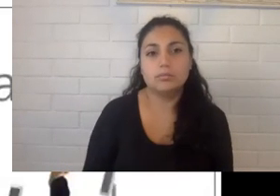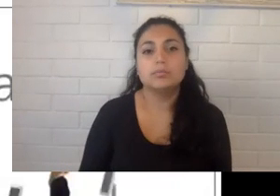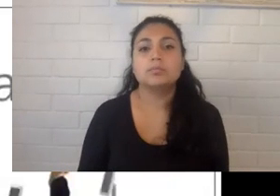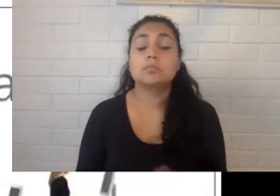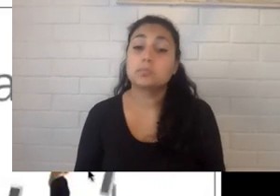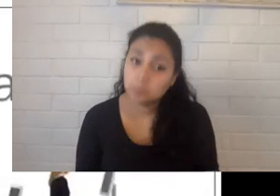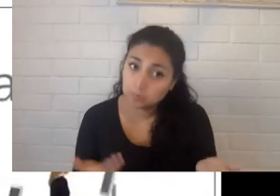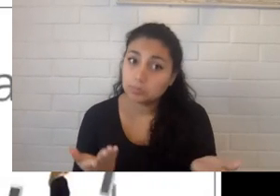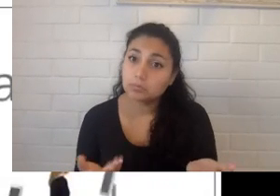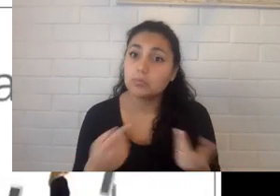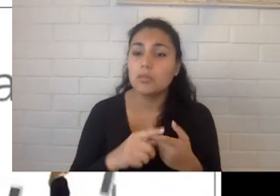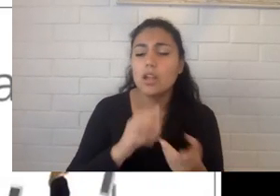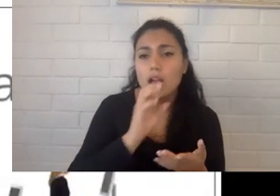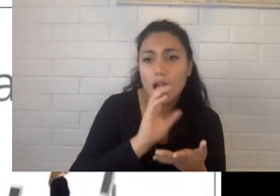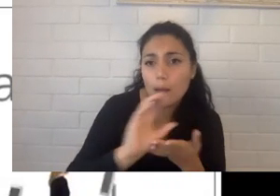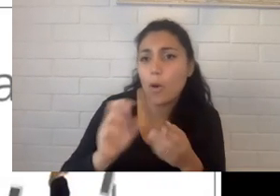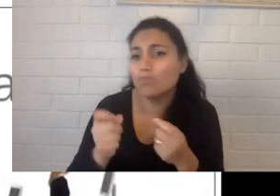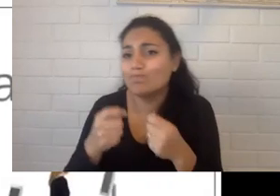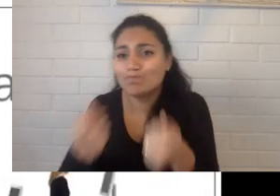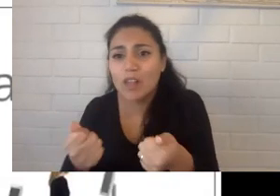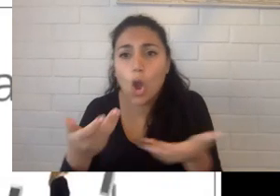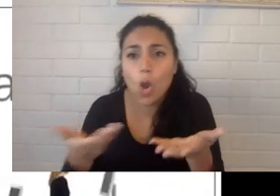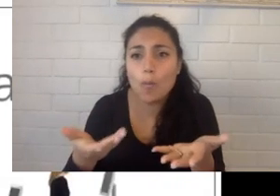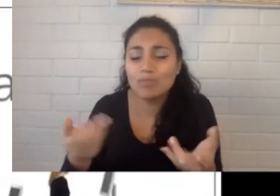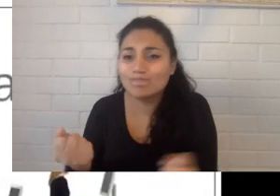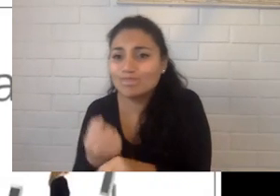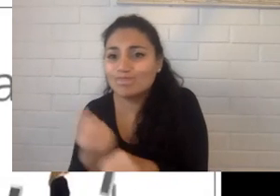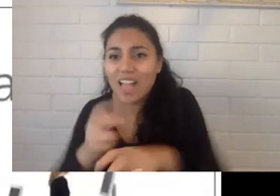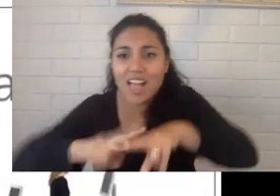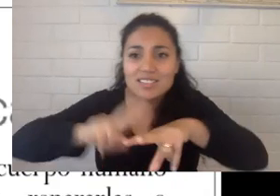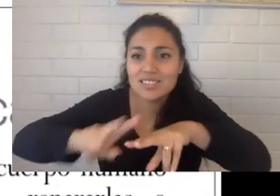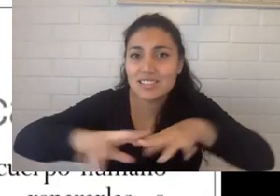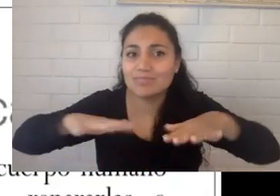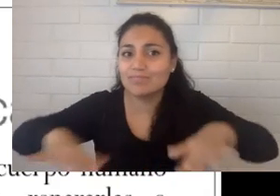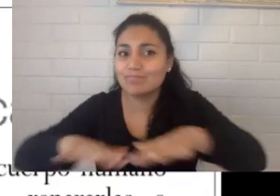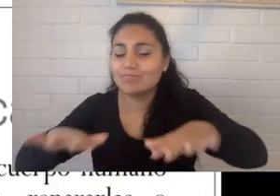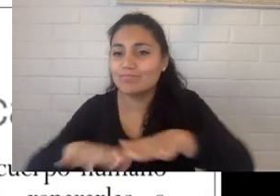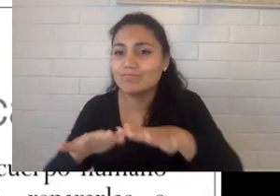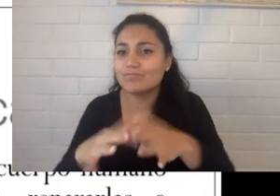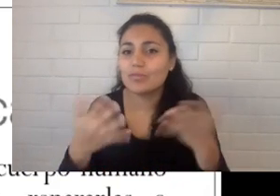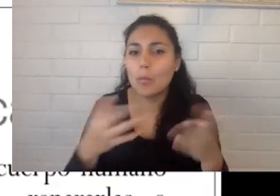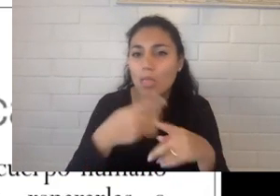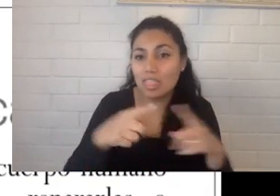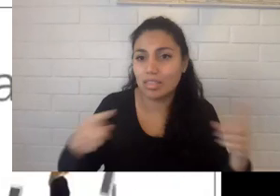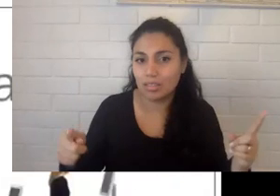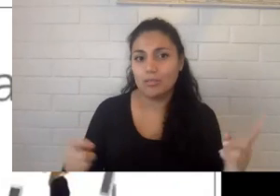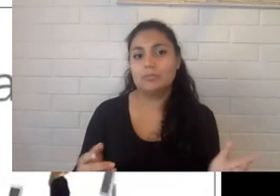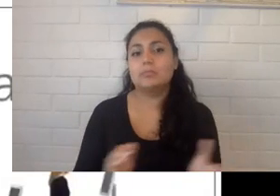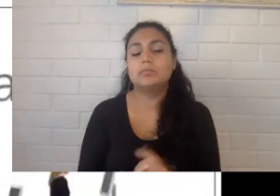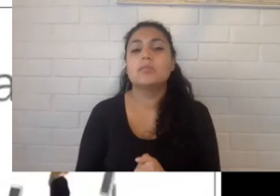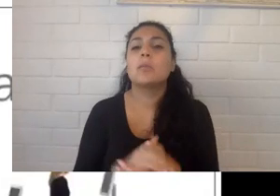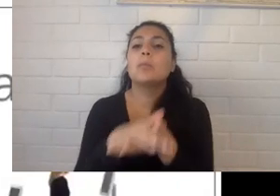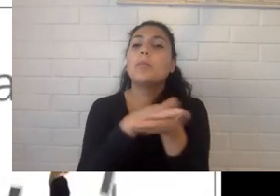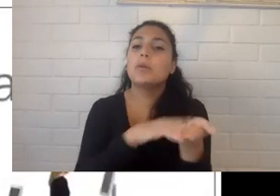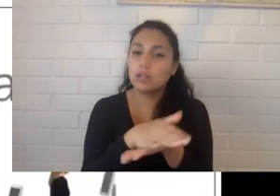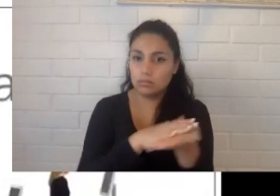Y si nos vamos acá a los campos de la aplicación de la biomecánica, podemos llegar a ver que tenemos distintos campos, ¿ya? Por